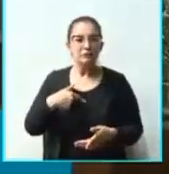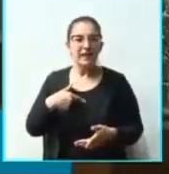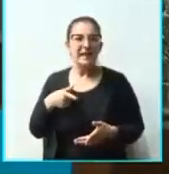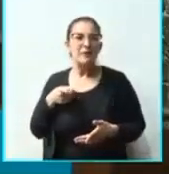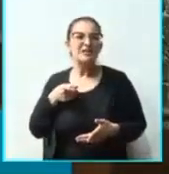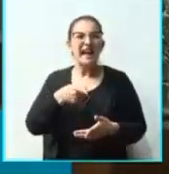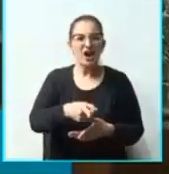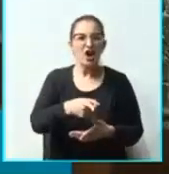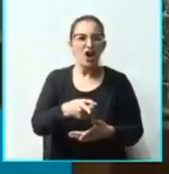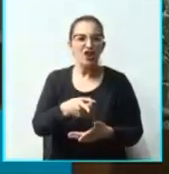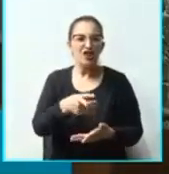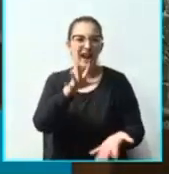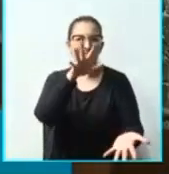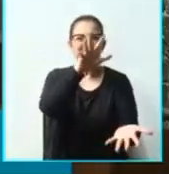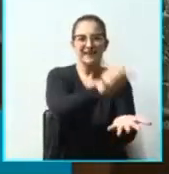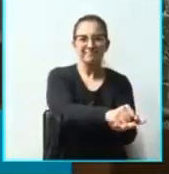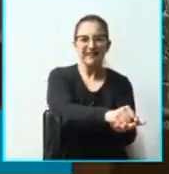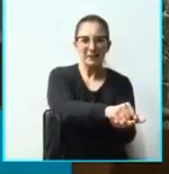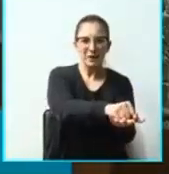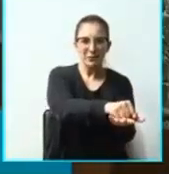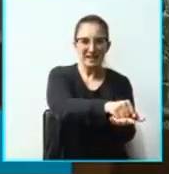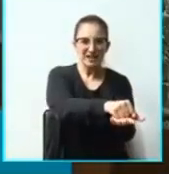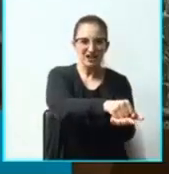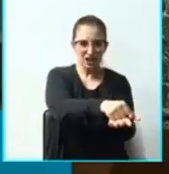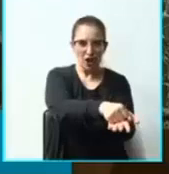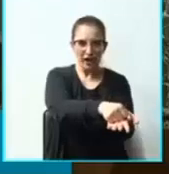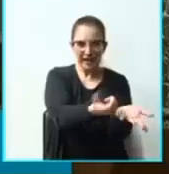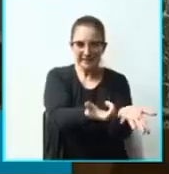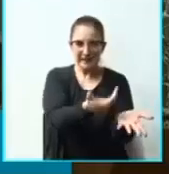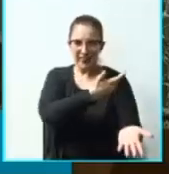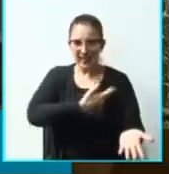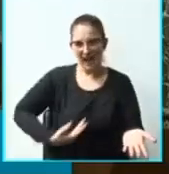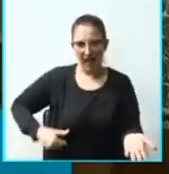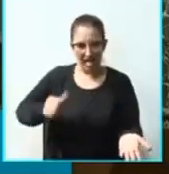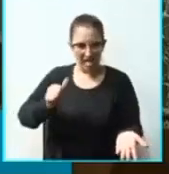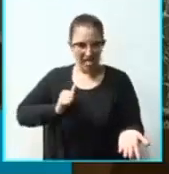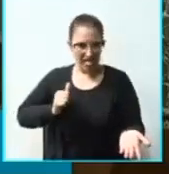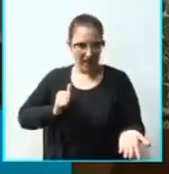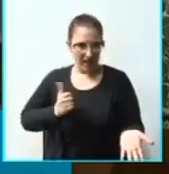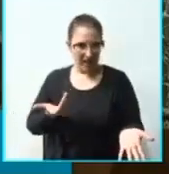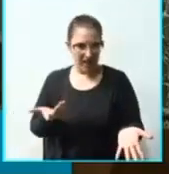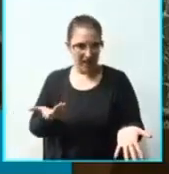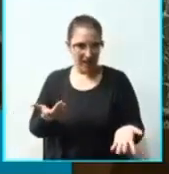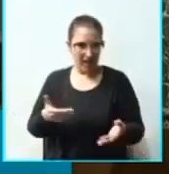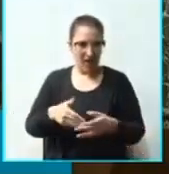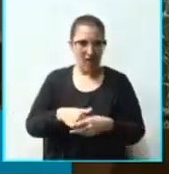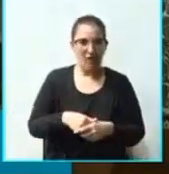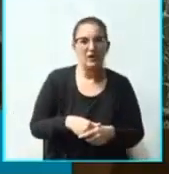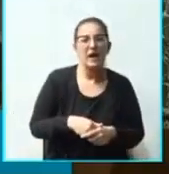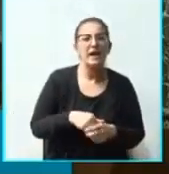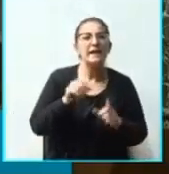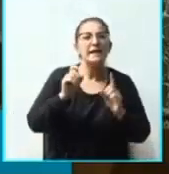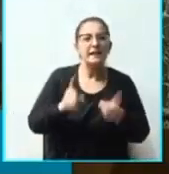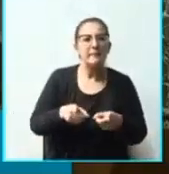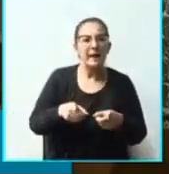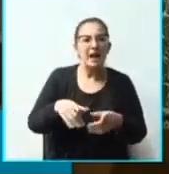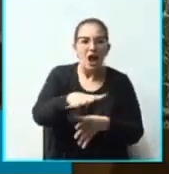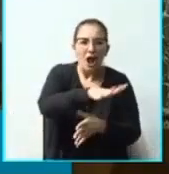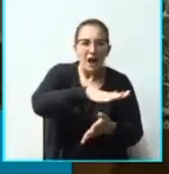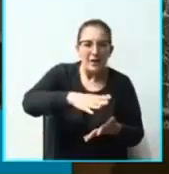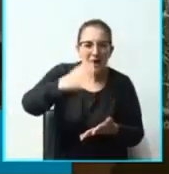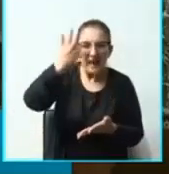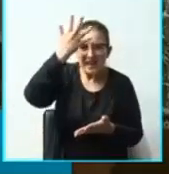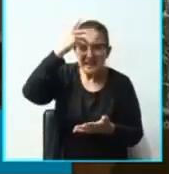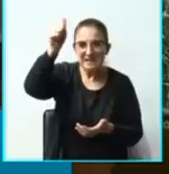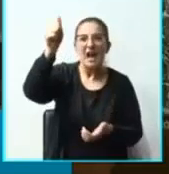de las apropiaciones que llevó adelante la dictadura de los negociados que hizo con las tierras. Y lo de San Lorenzo